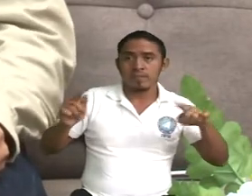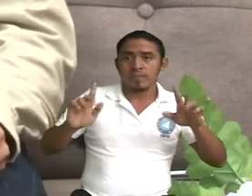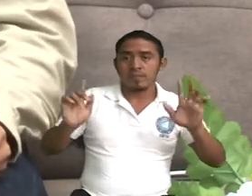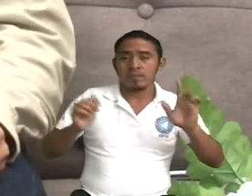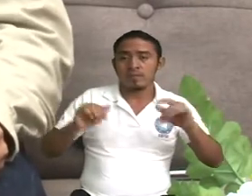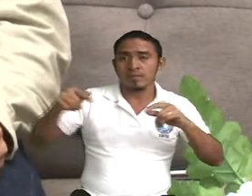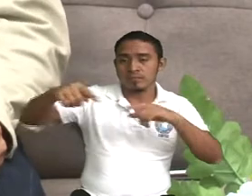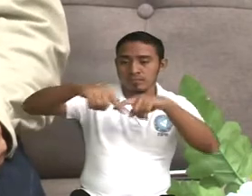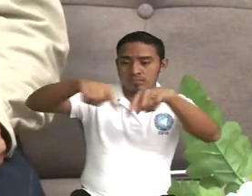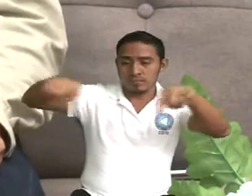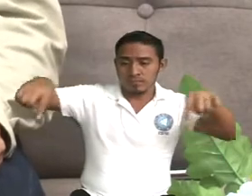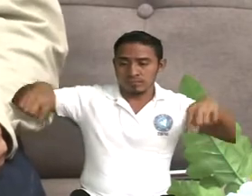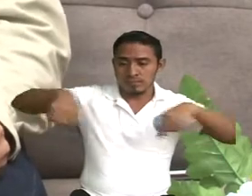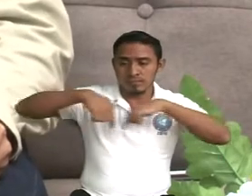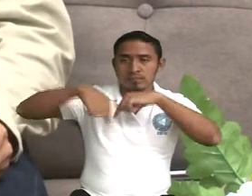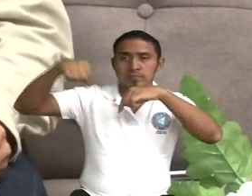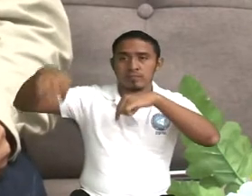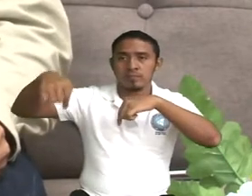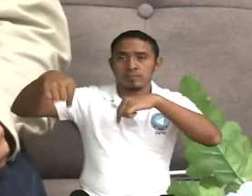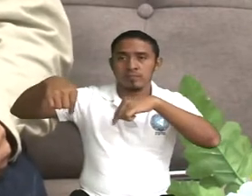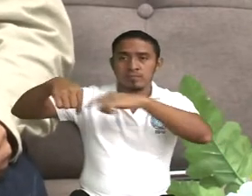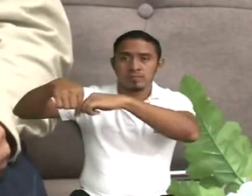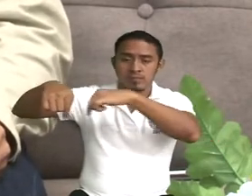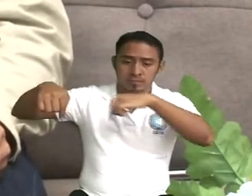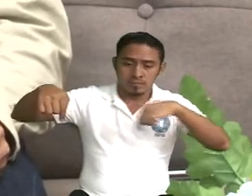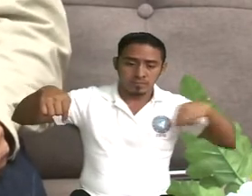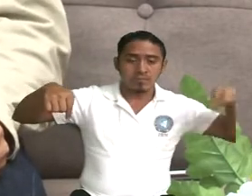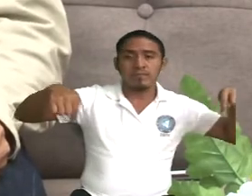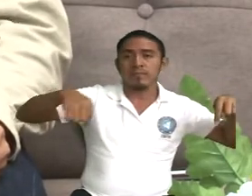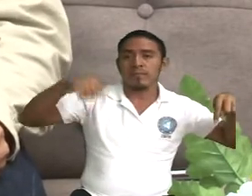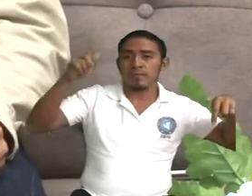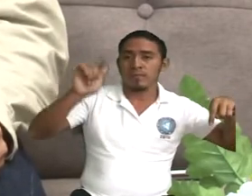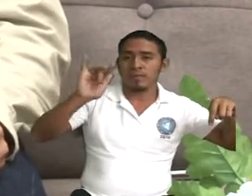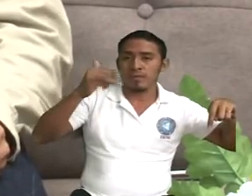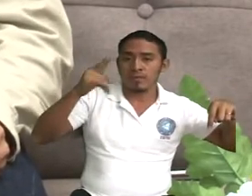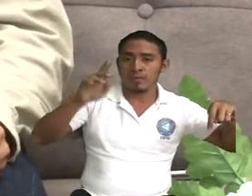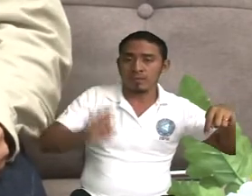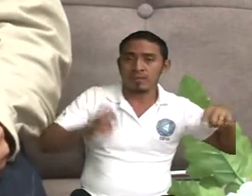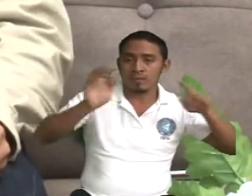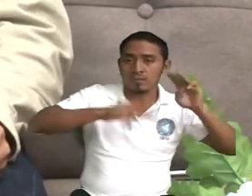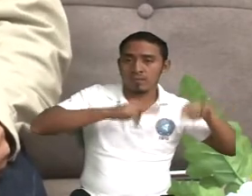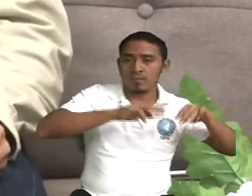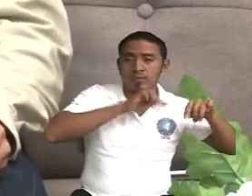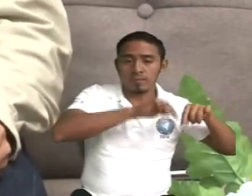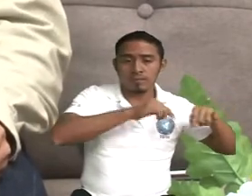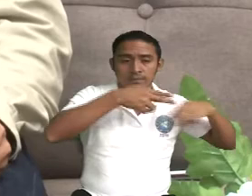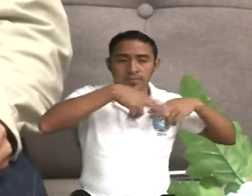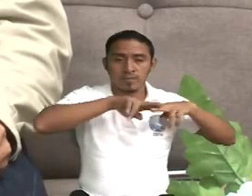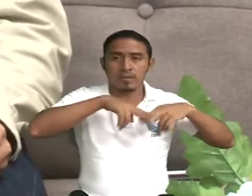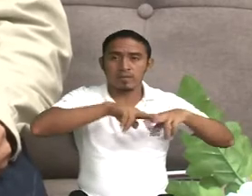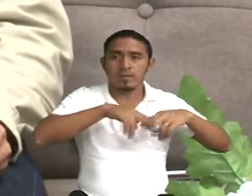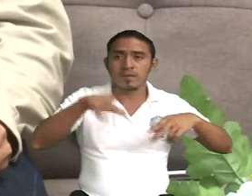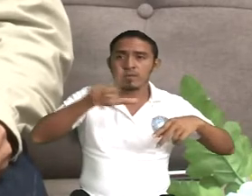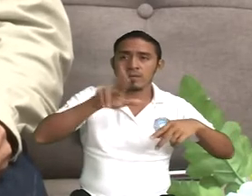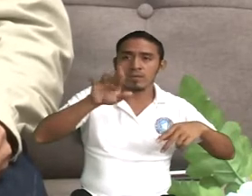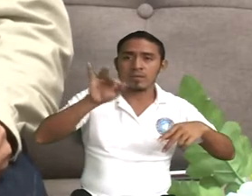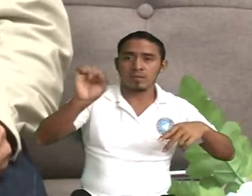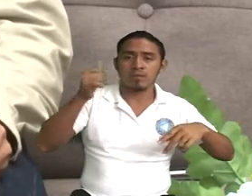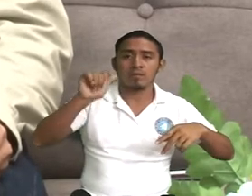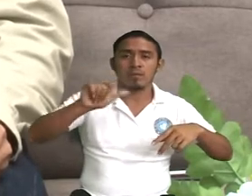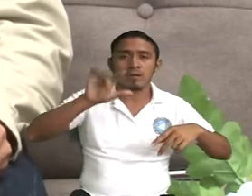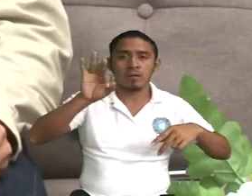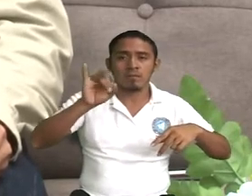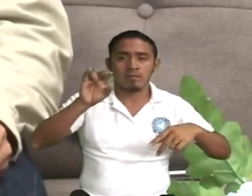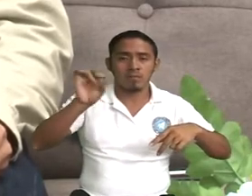desde la rotonda hasta el Tiangue Monimbó, y en el Parque Luis Alfonso también tenemos actividad.